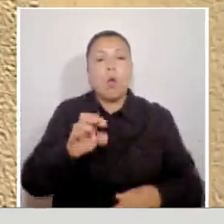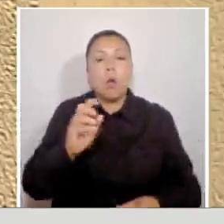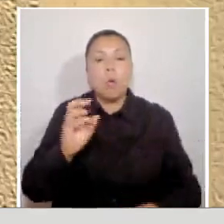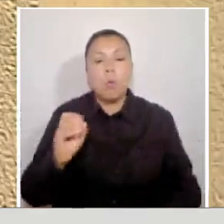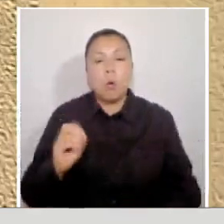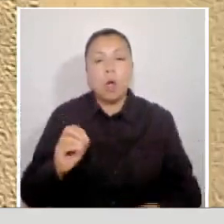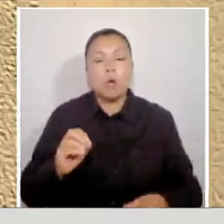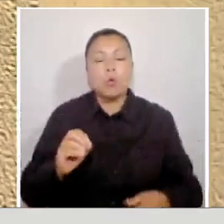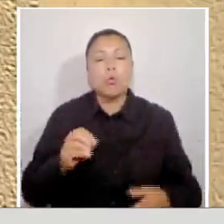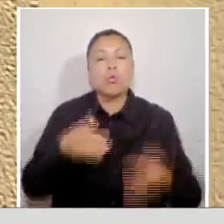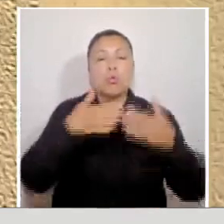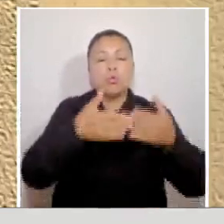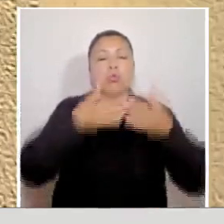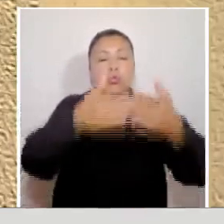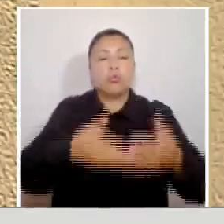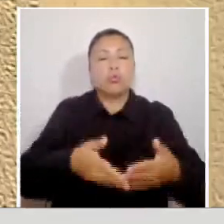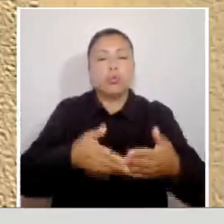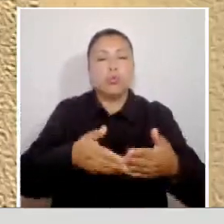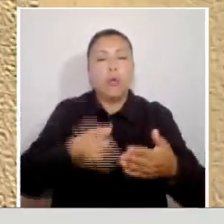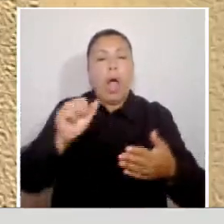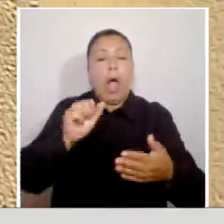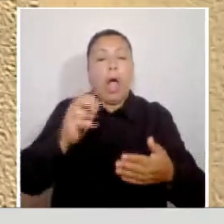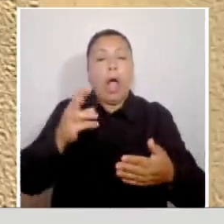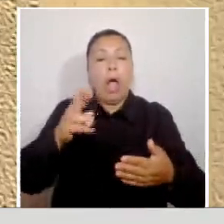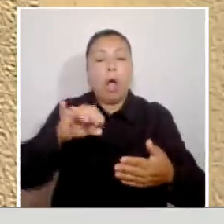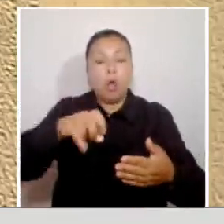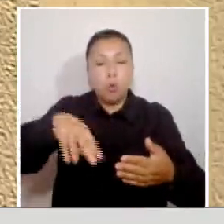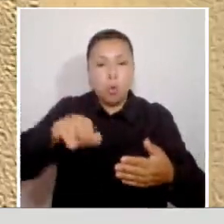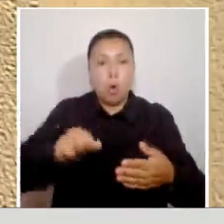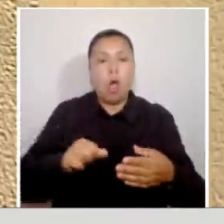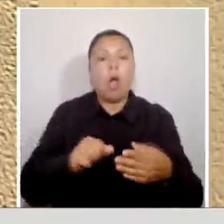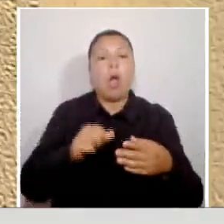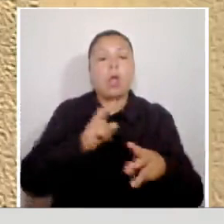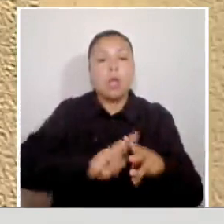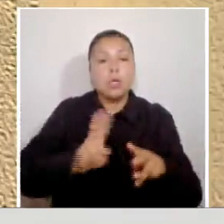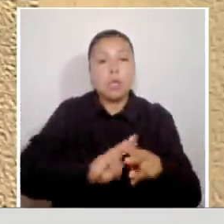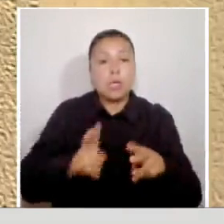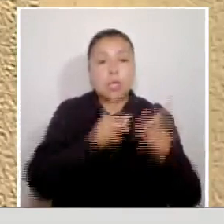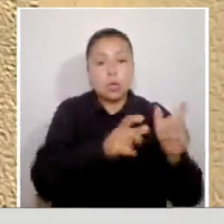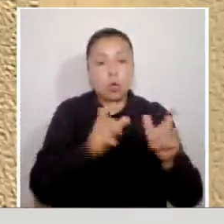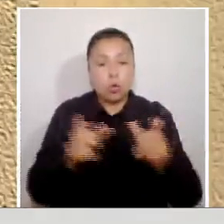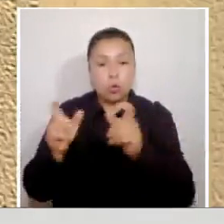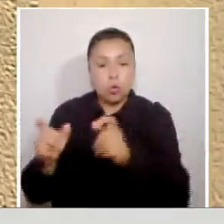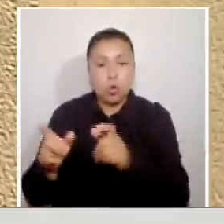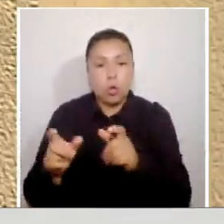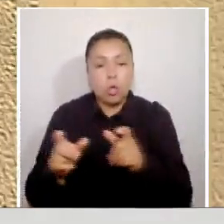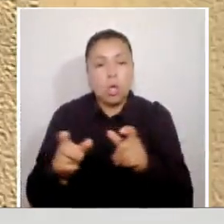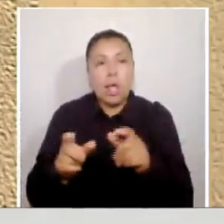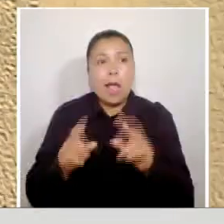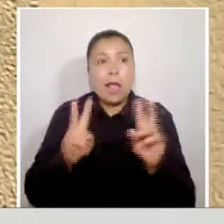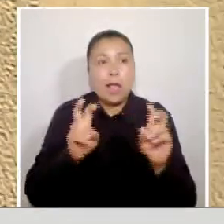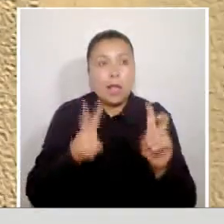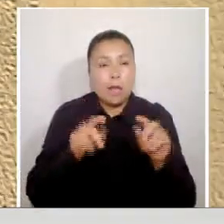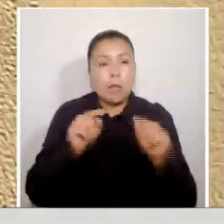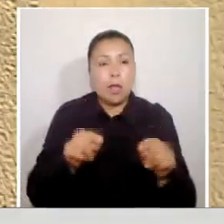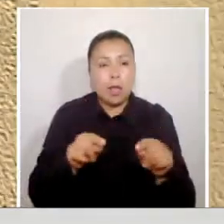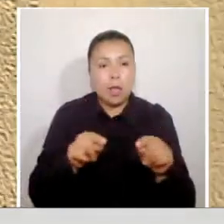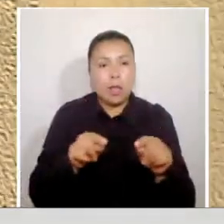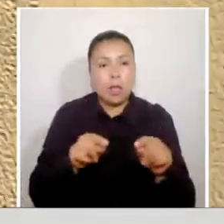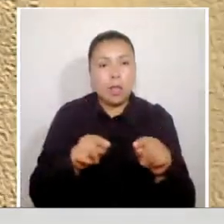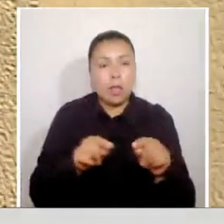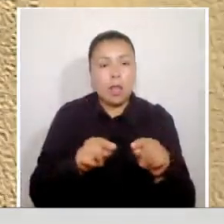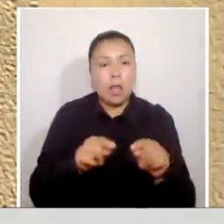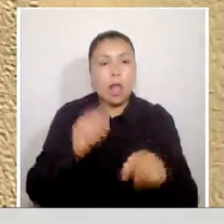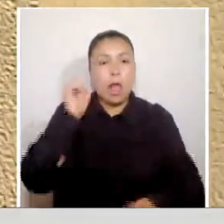servicio nacional de aduana y la dirección general de están realizando controles respecto de este tipo de instrumentos que se pretende aprobar tipo